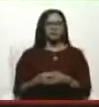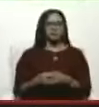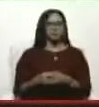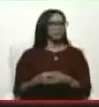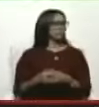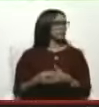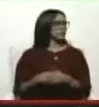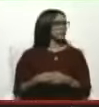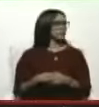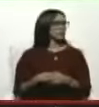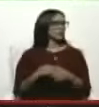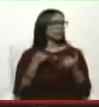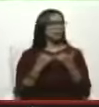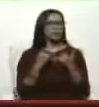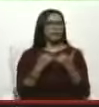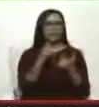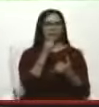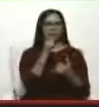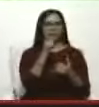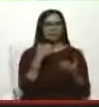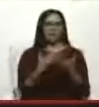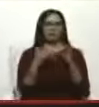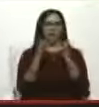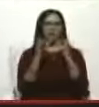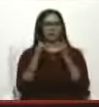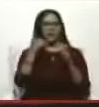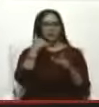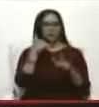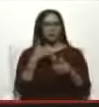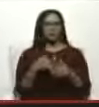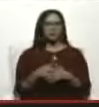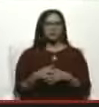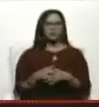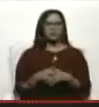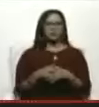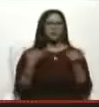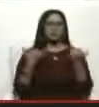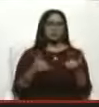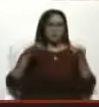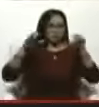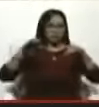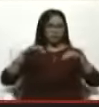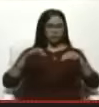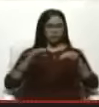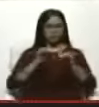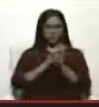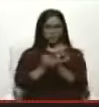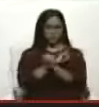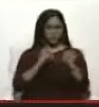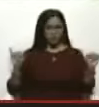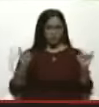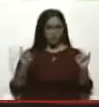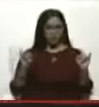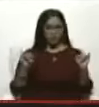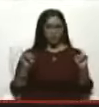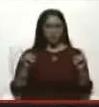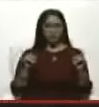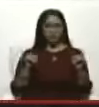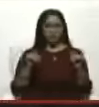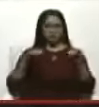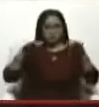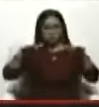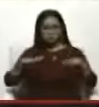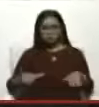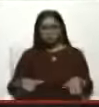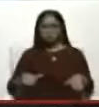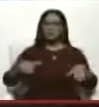Mari Carmen, última pregunta antes de despedir el pase vía telefónica contigo. ¿Ya dejó de llover en el estado Sucre? ¿El caudal de las aguas ha bajado,